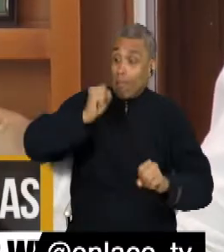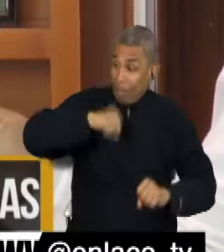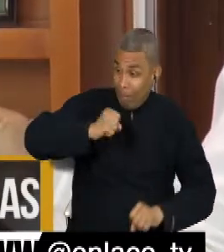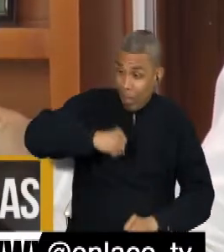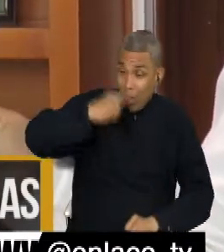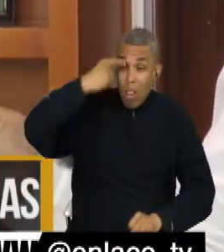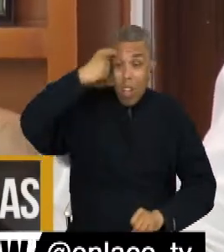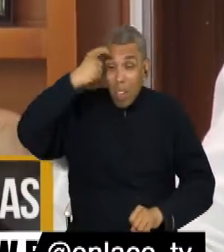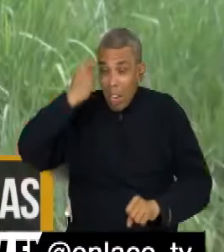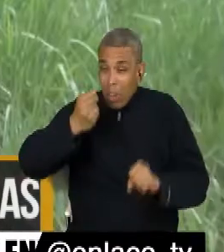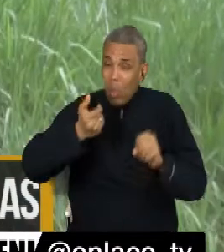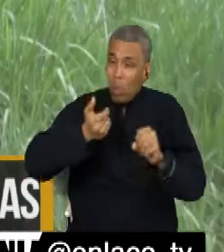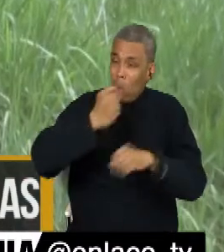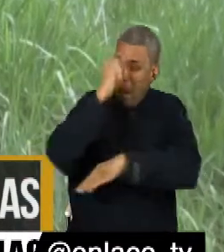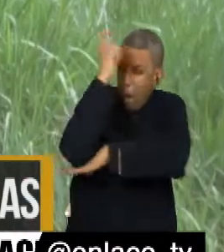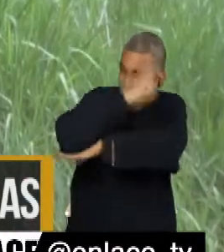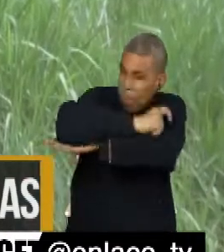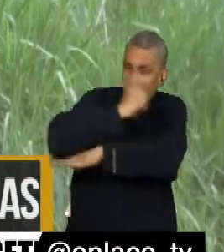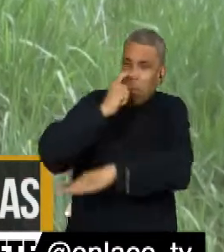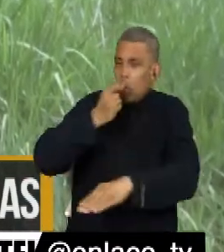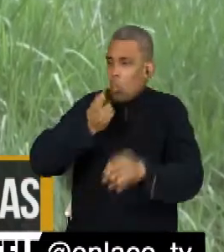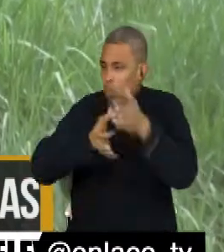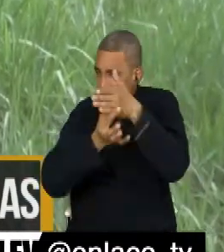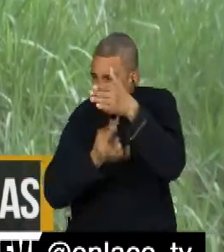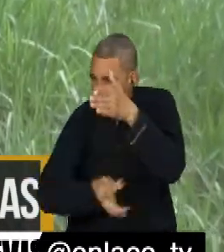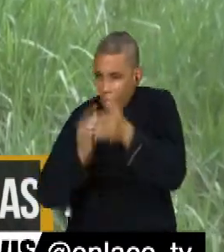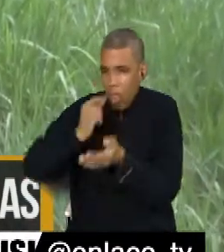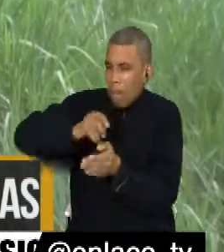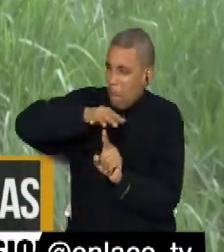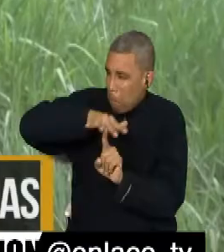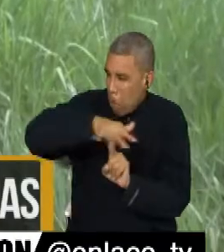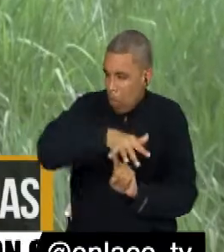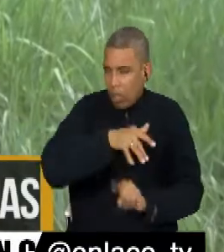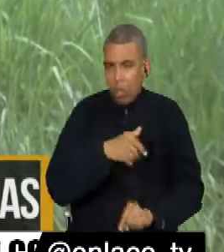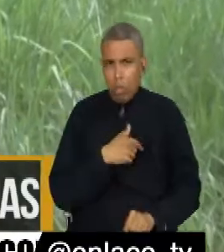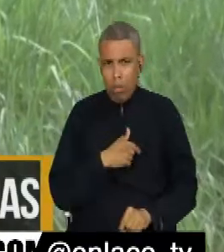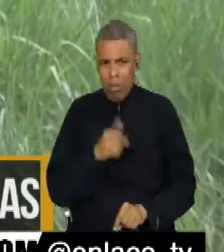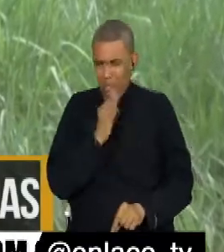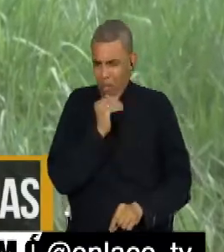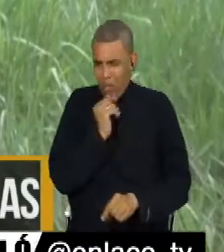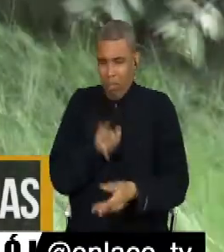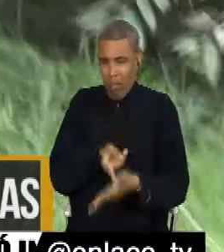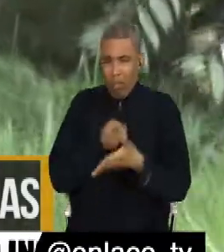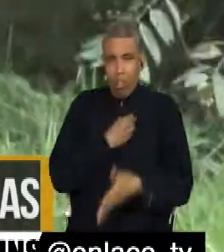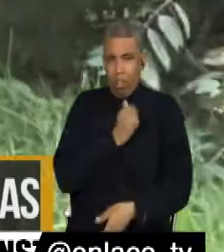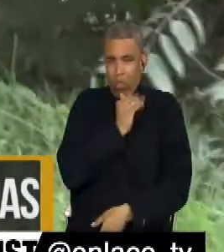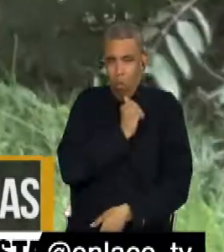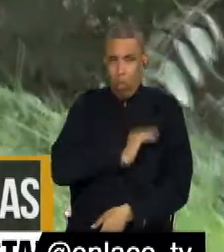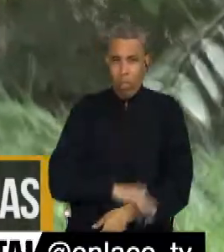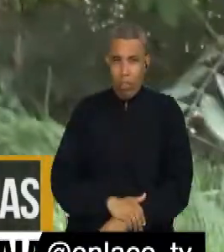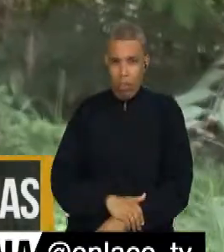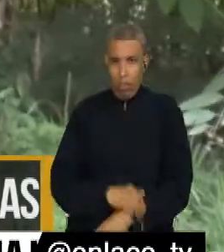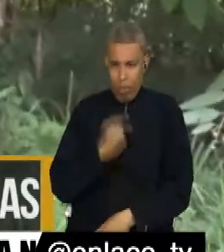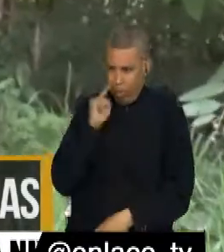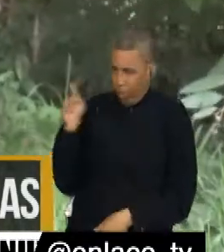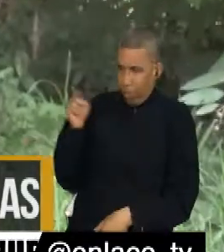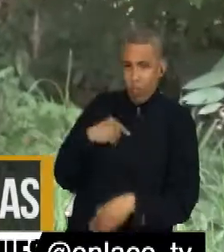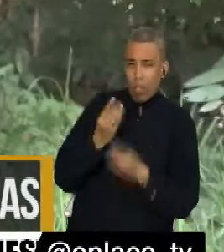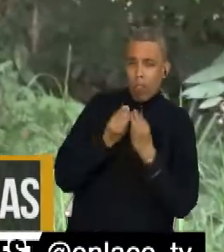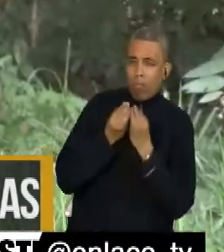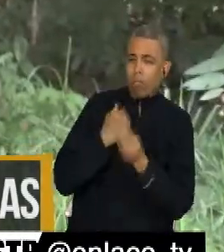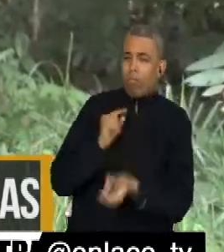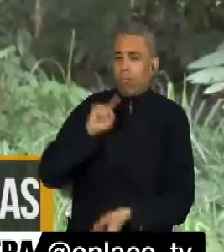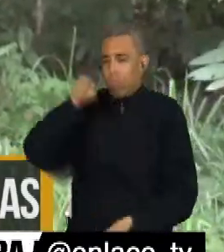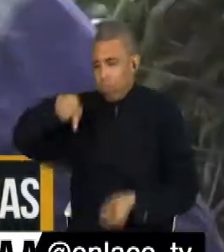trazabilidad de hidrocarburos. El directivo de Aguas de Barranca Bermeja sostuvo que funcionarios de la empresa adelantan visita incluso en asocio con trabajadores